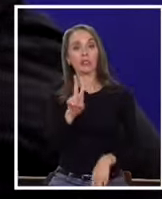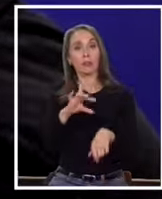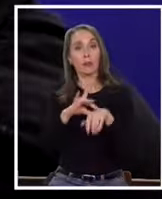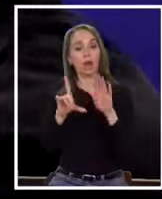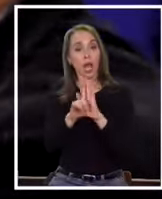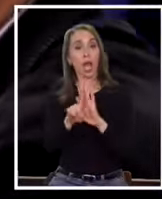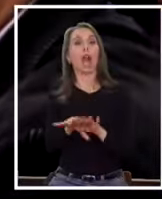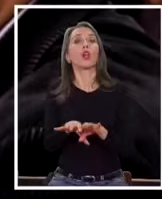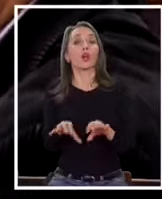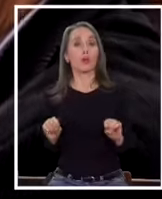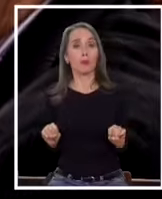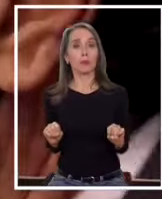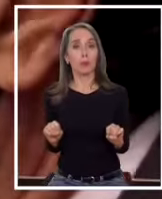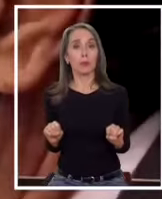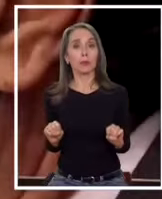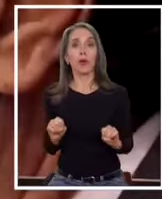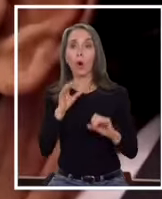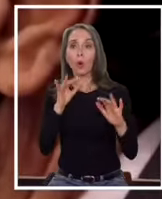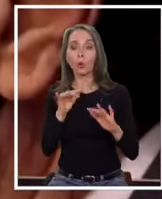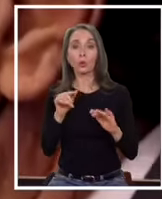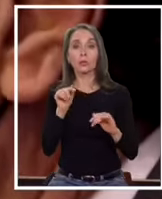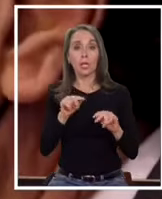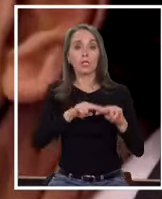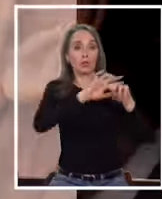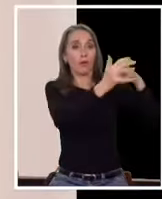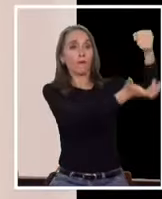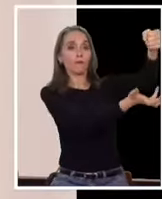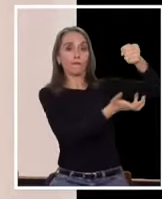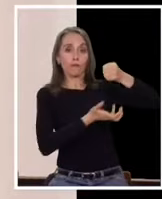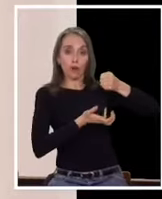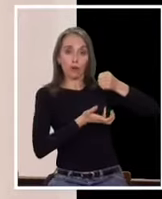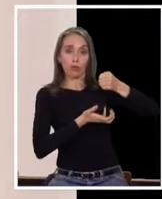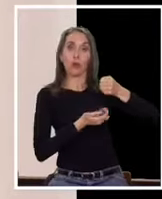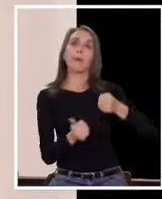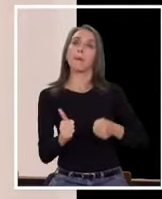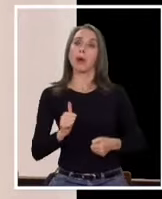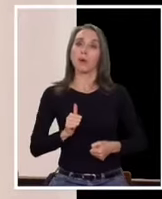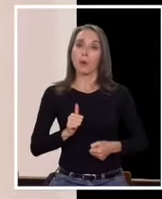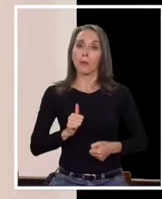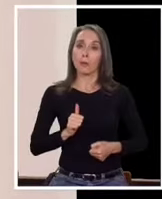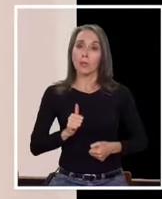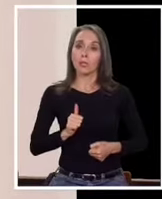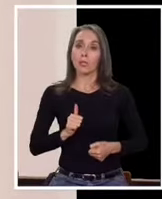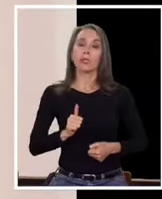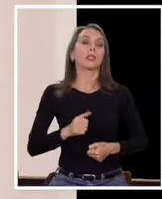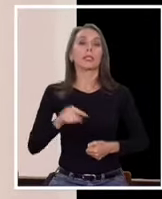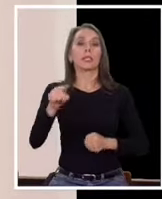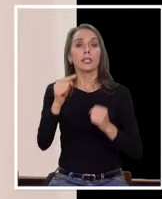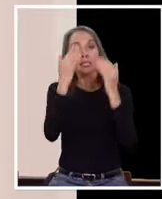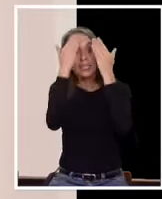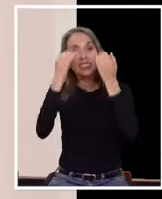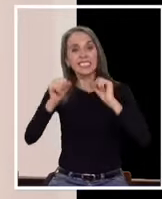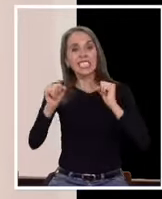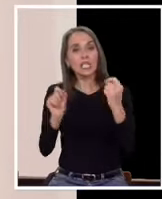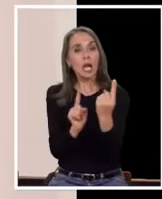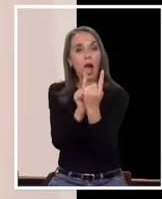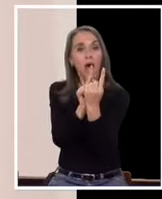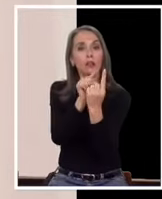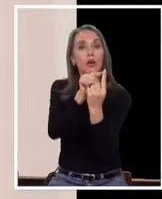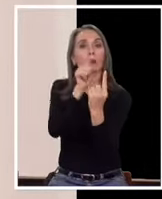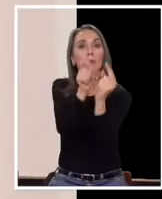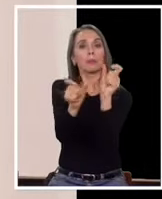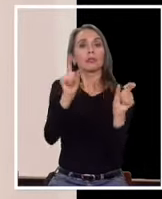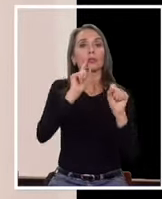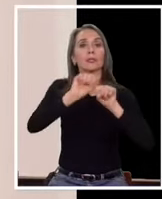comprometidos a utilizar estos recursos y además para dar cumplimiento a una brecha psiquiátrica de personas que están